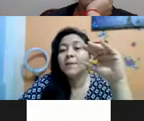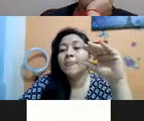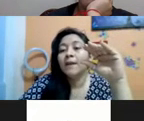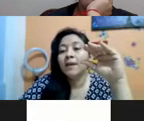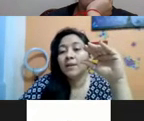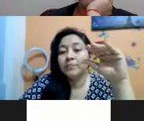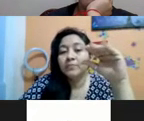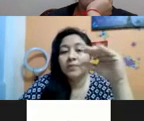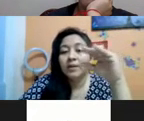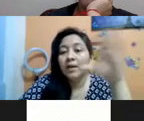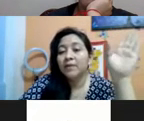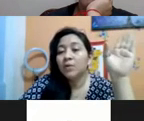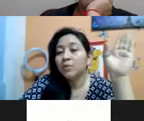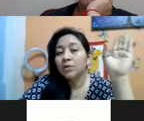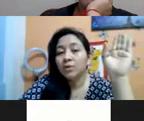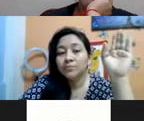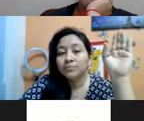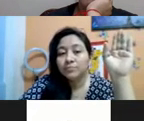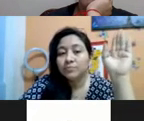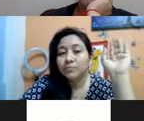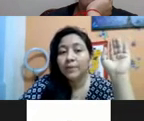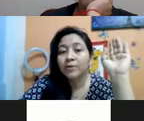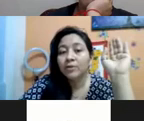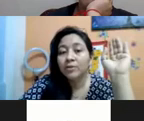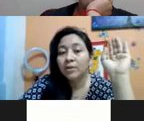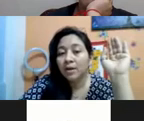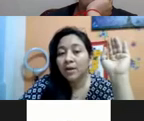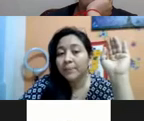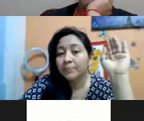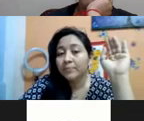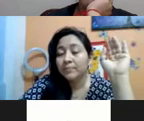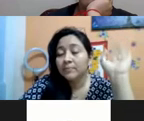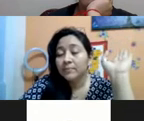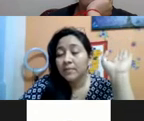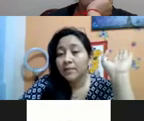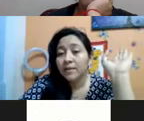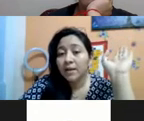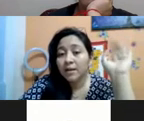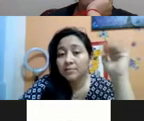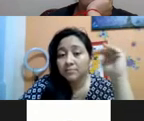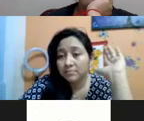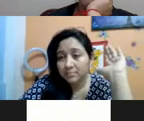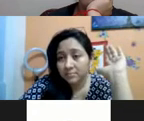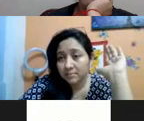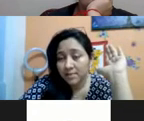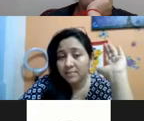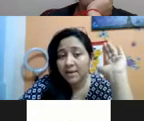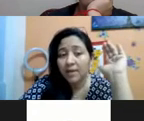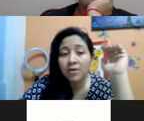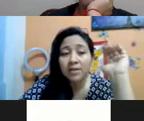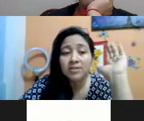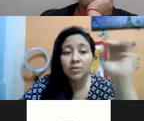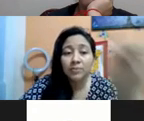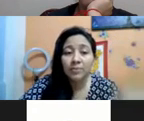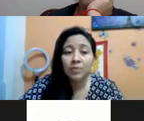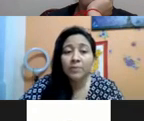dice ha transcurrido su periodo de entrega, desea enviar ahora,